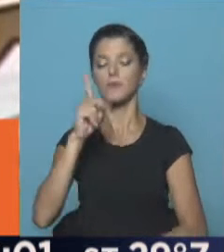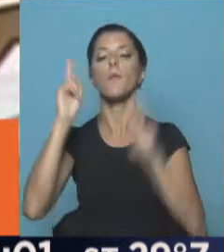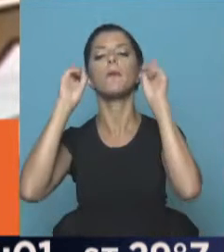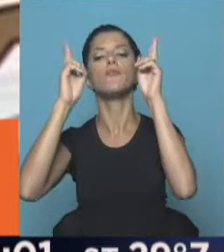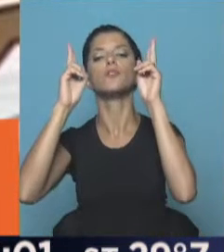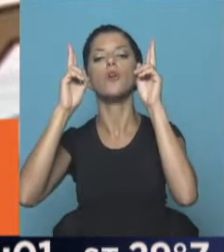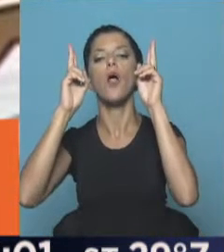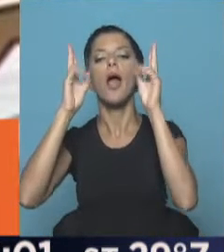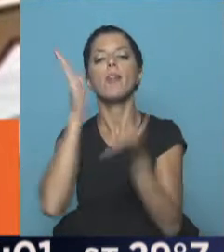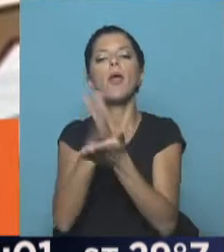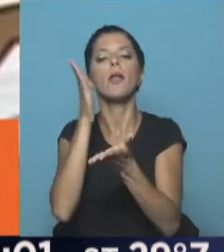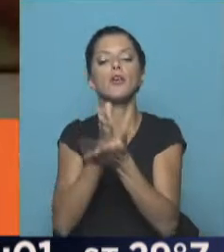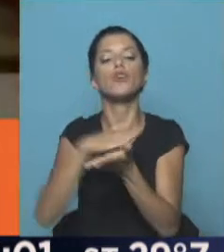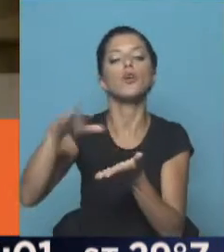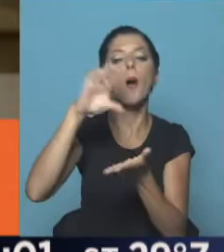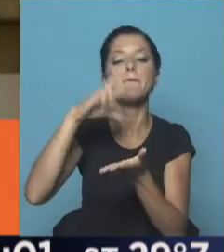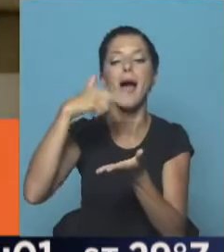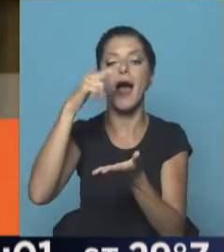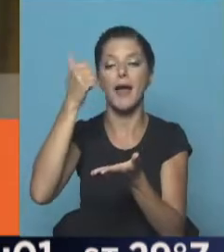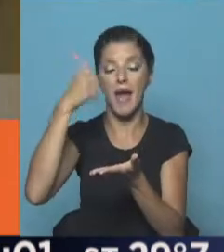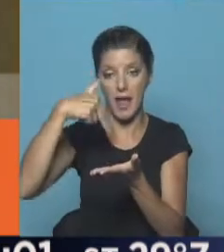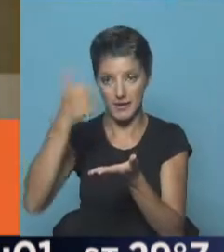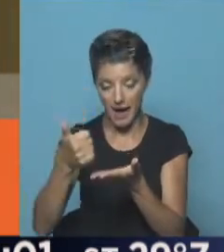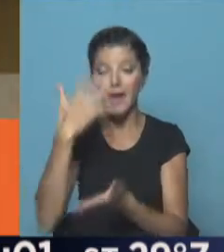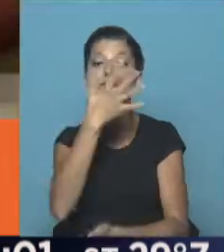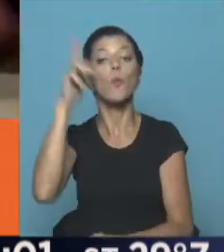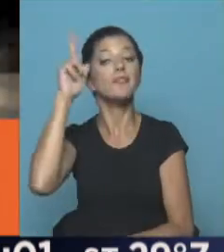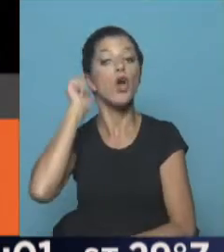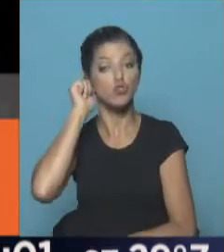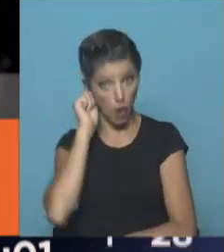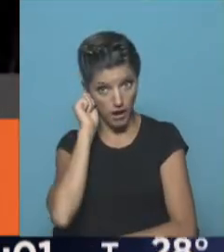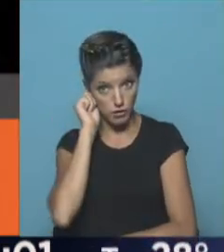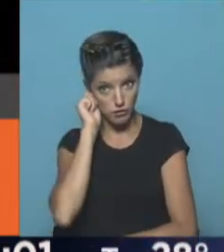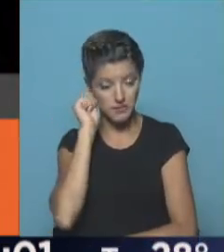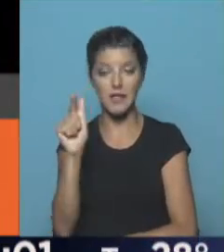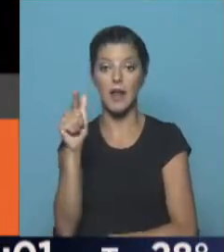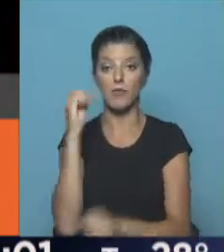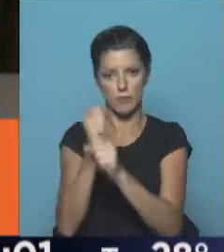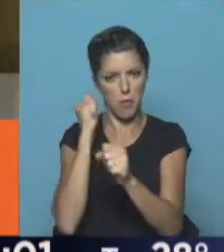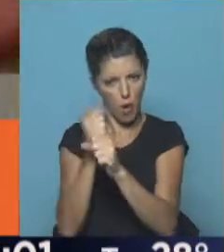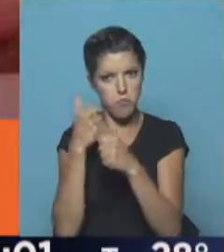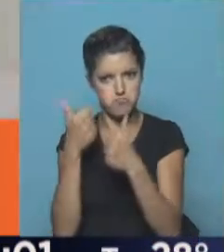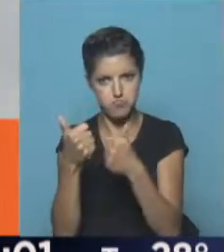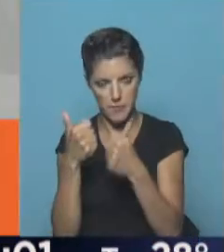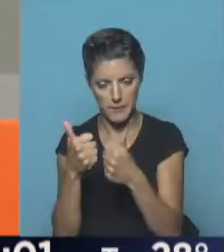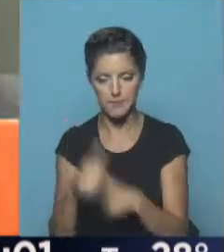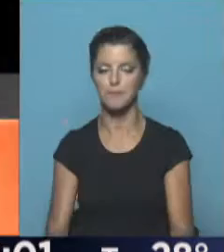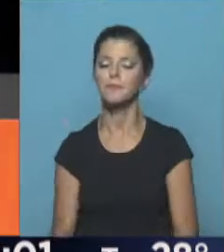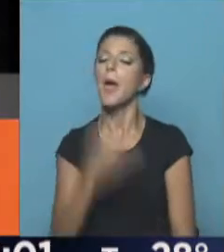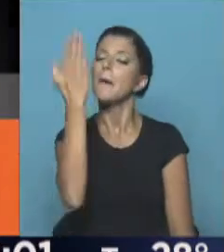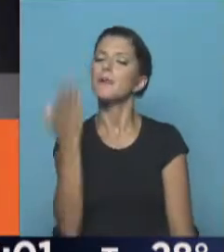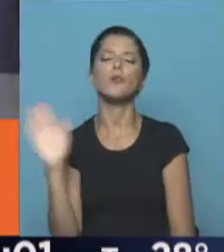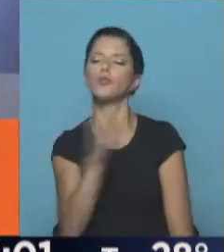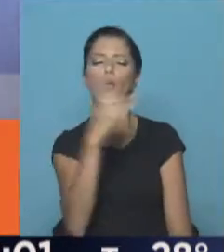de leyes en el estado de paraná tiene 58 años y se destaca su capacidad de trabajo fachín se hizo